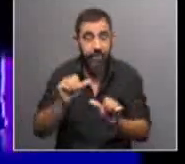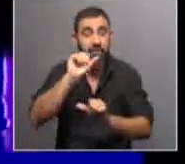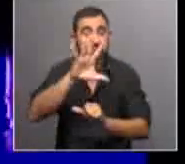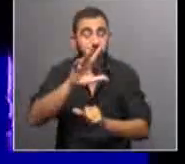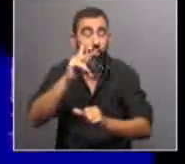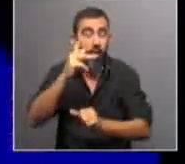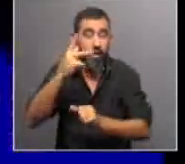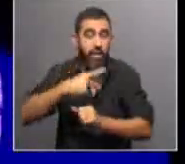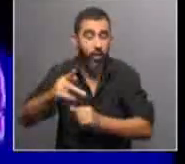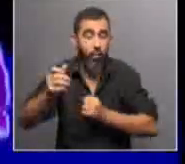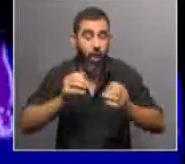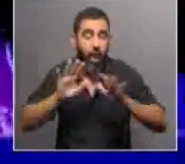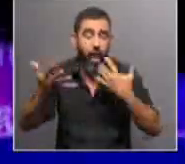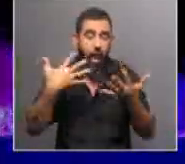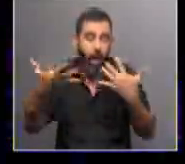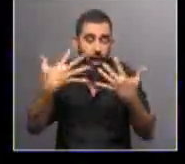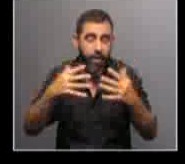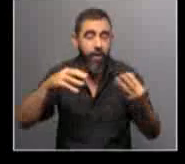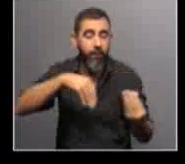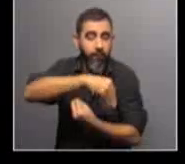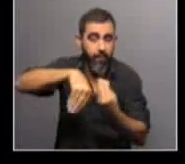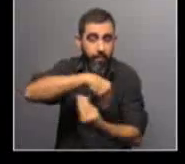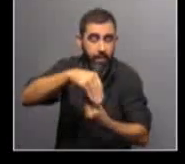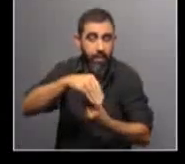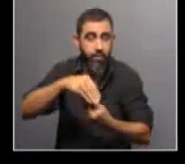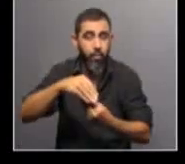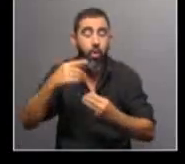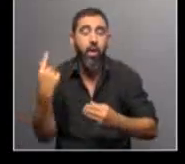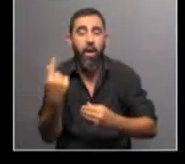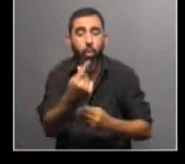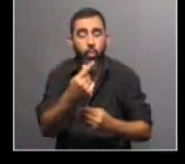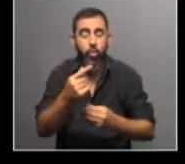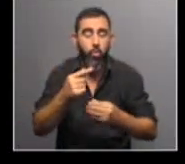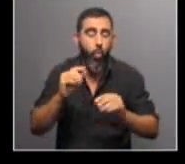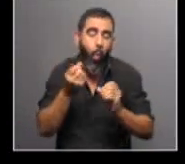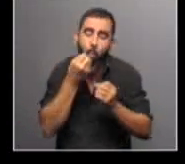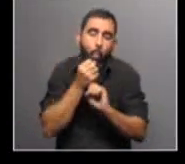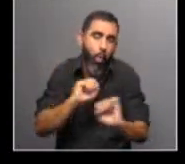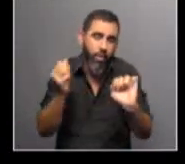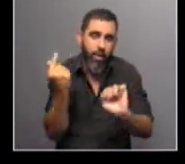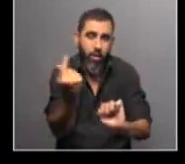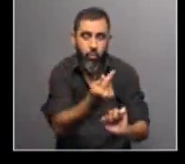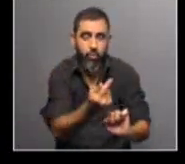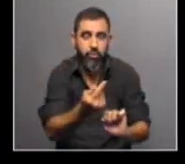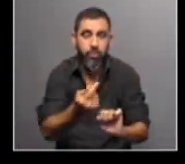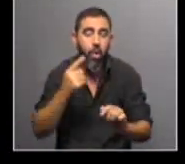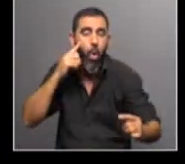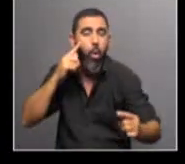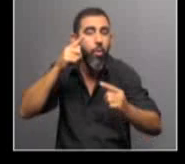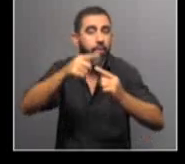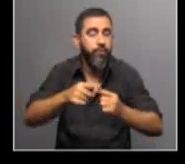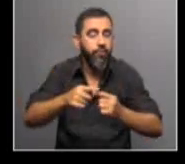5K Down, que es una carrera familiar bajo el lema Cada Uno a Su Ritmo. Y lo que se trata es